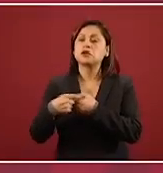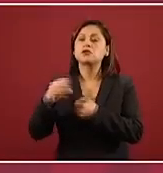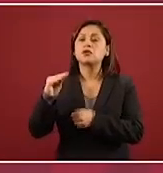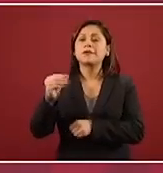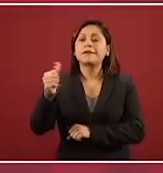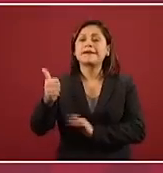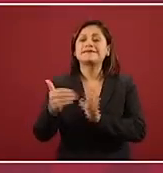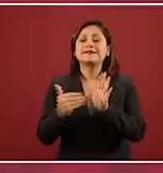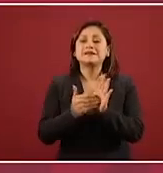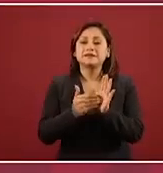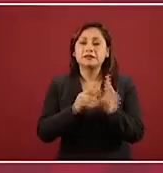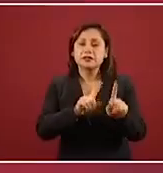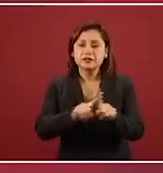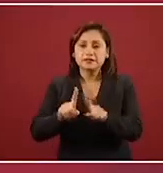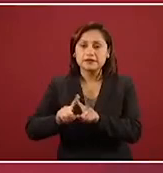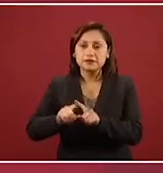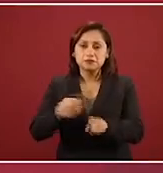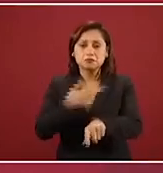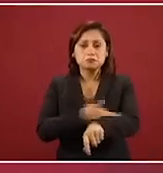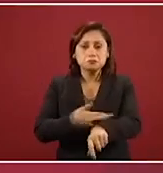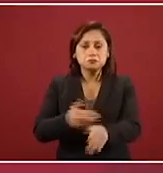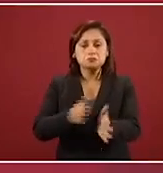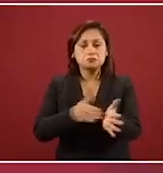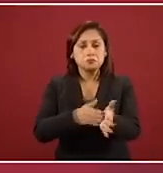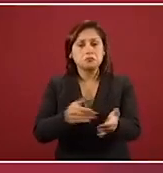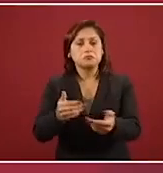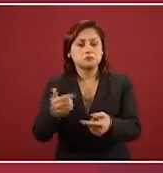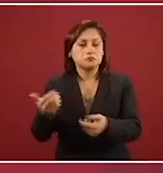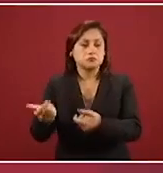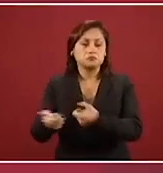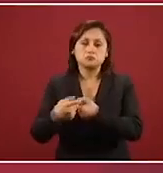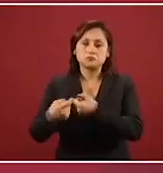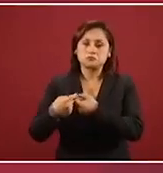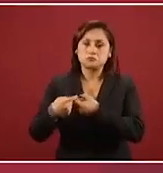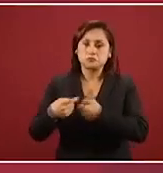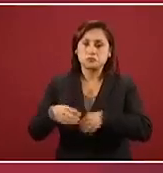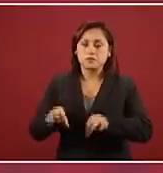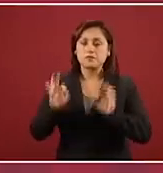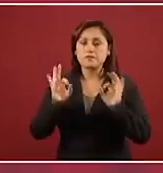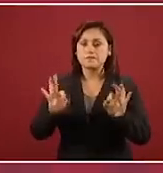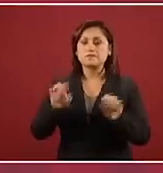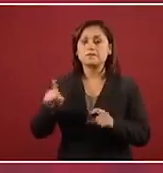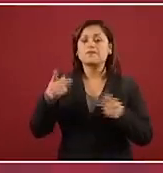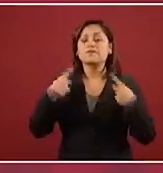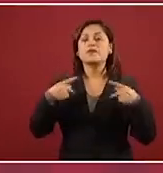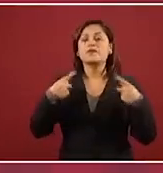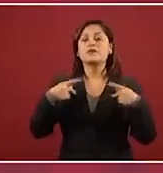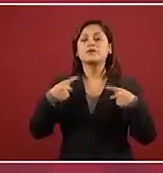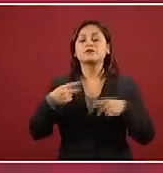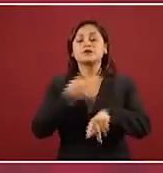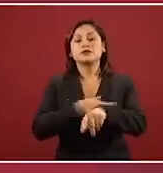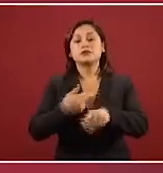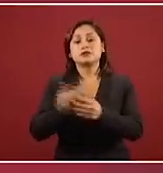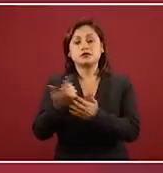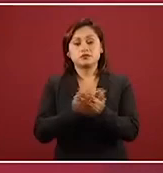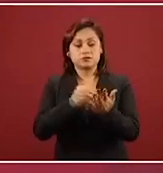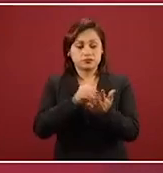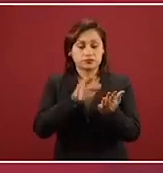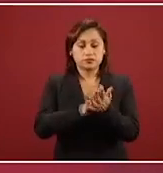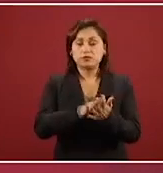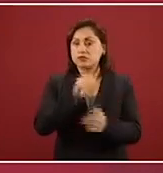documentación. Fueron más de 100 mil, pero de personas que no acabaron su registro o no completaron la documentación, pero son como 96